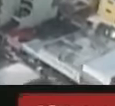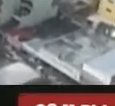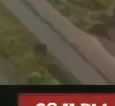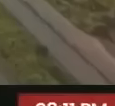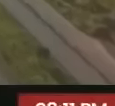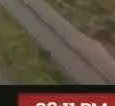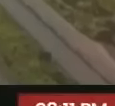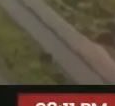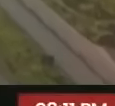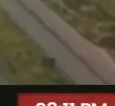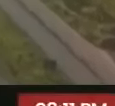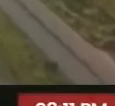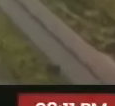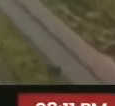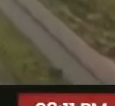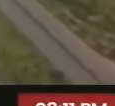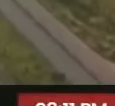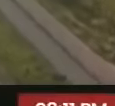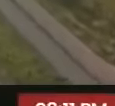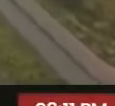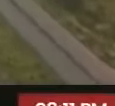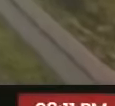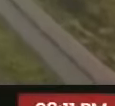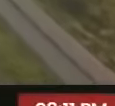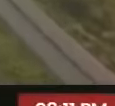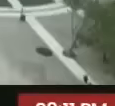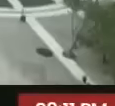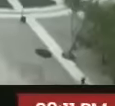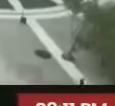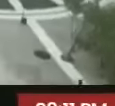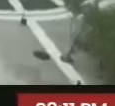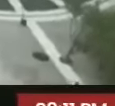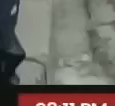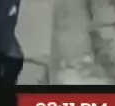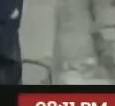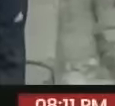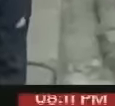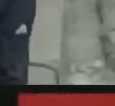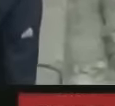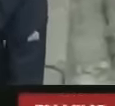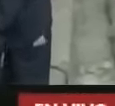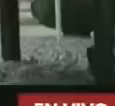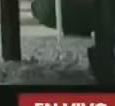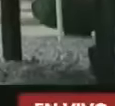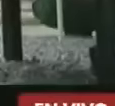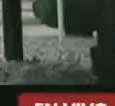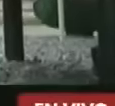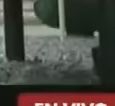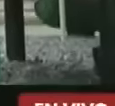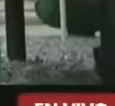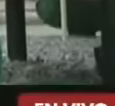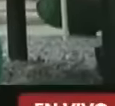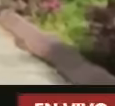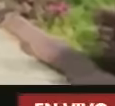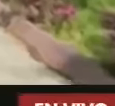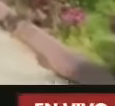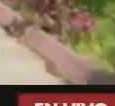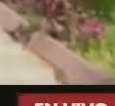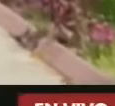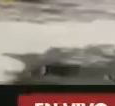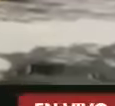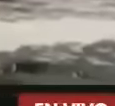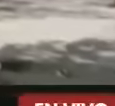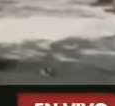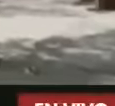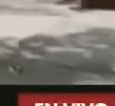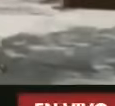Abarca una superficie de 28.000 kilómetros cuadrados aproximadamente y tiene una población que sobrepasa un poco más del millón de